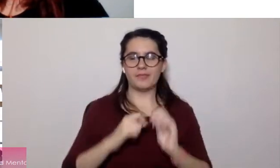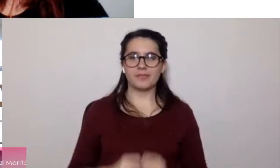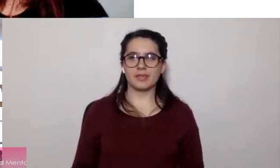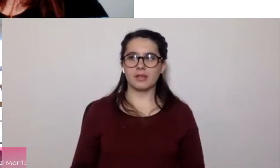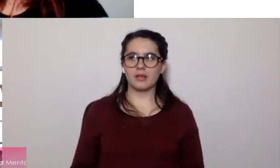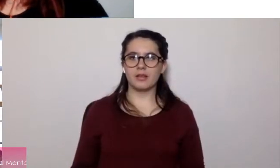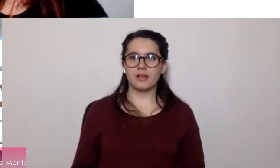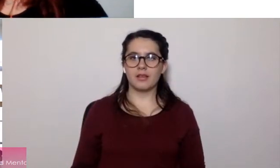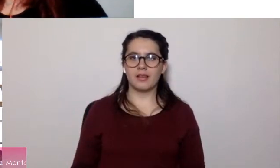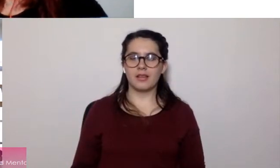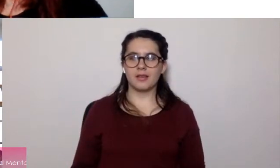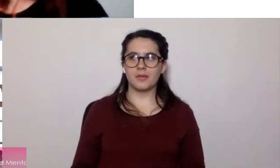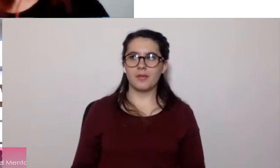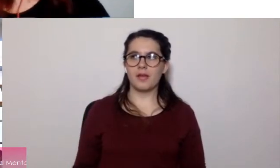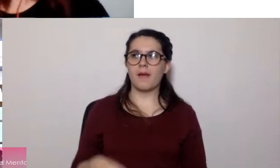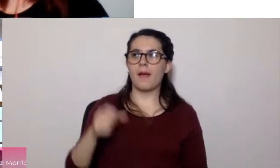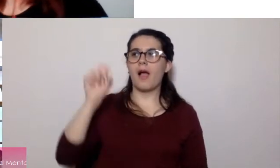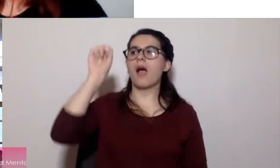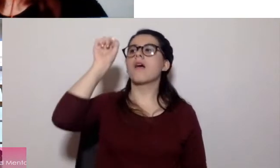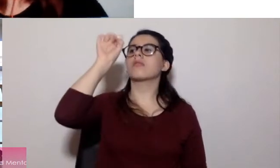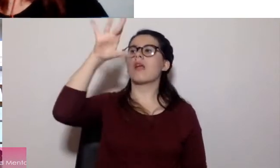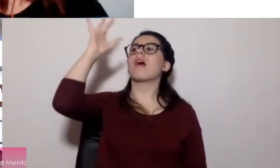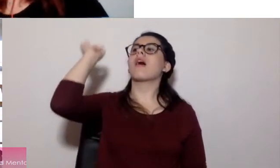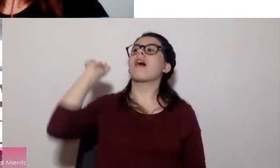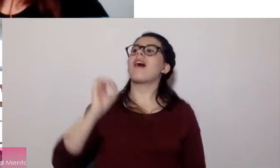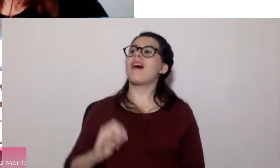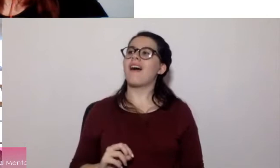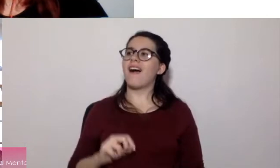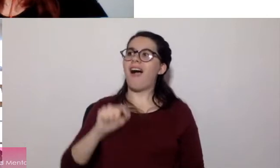otro. Híjole. ¿No?